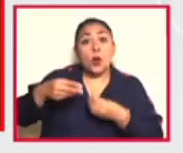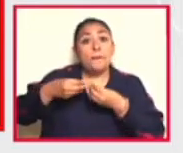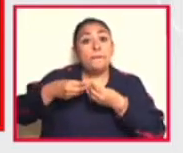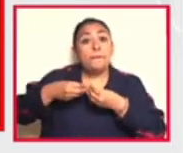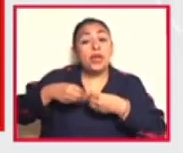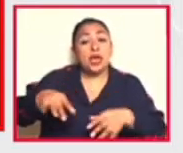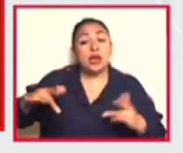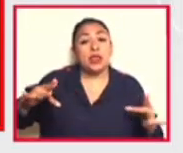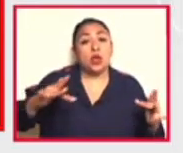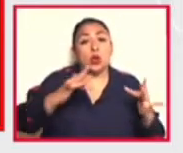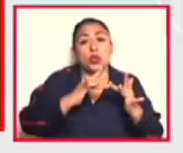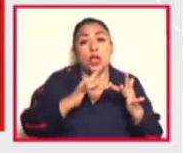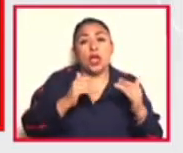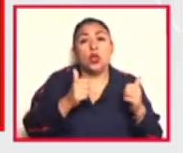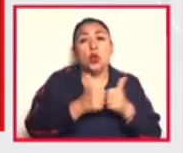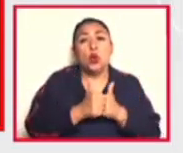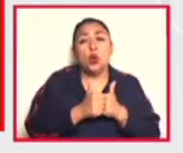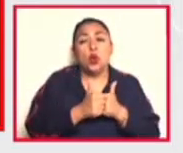conexión